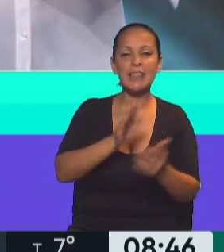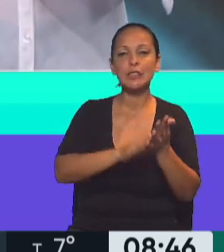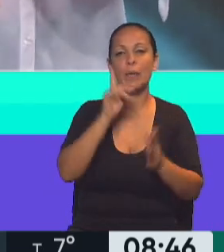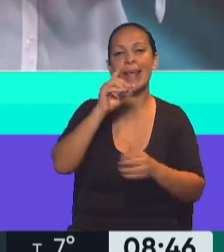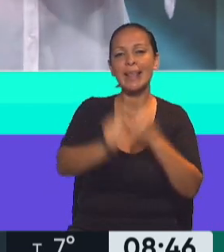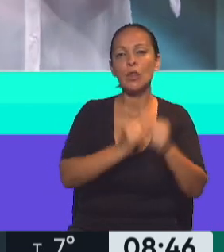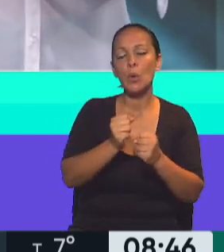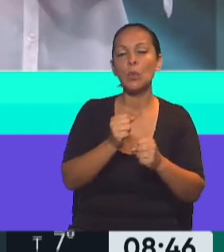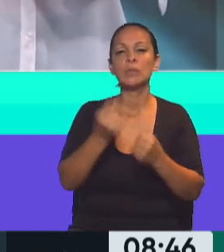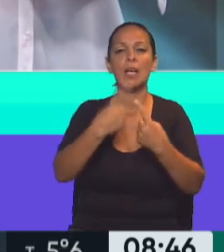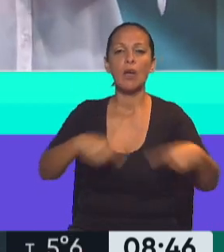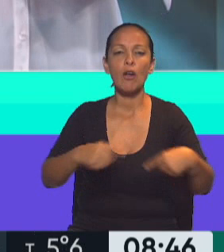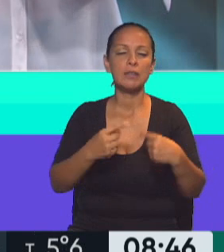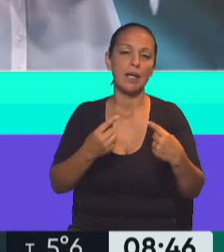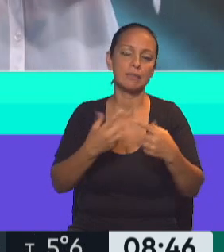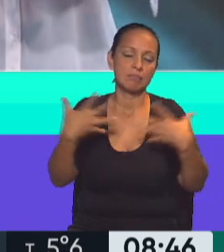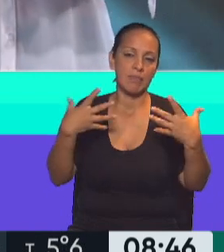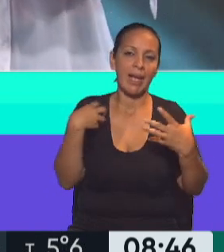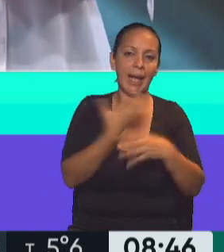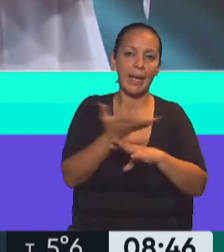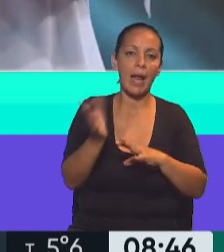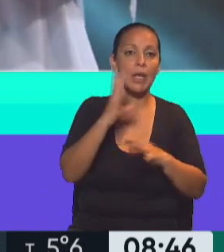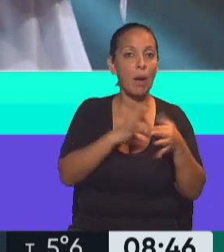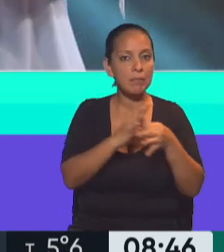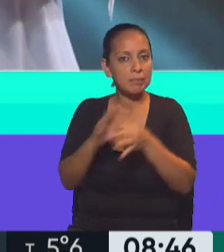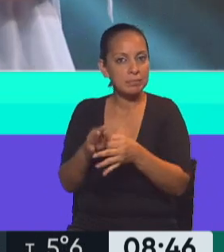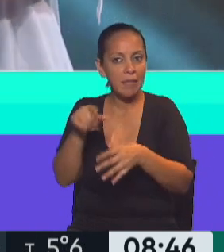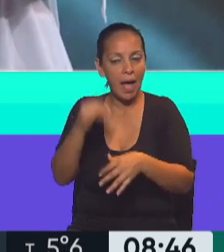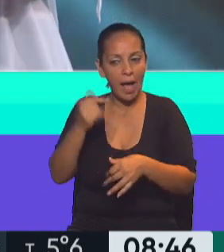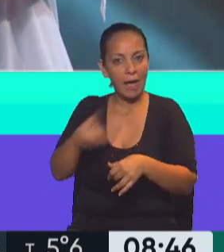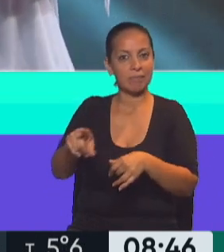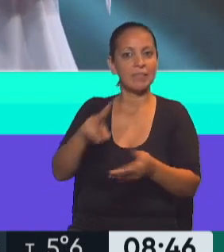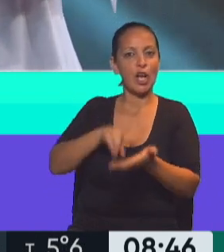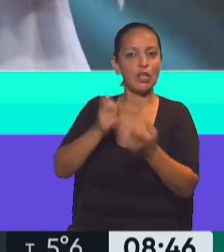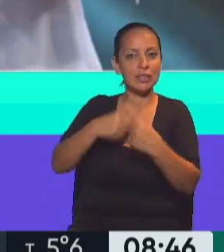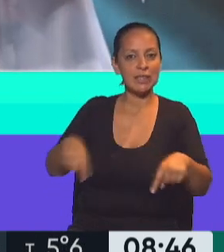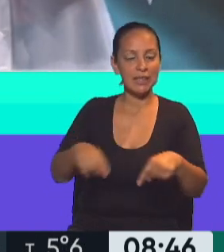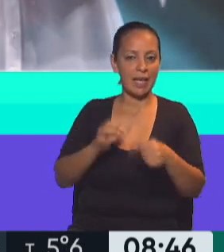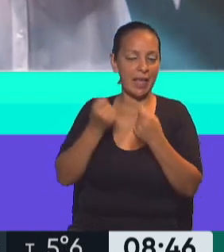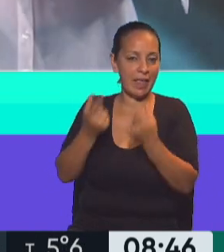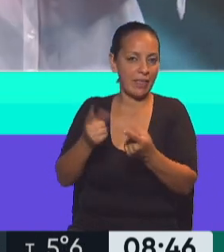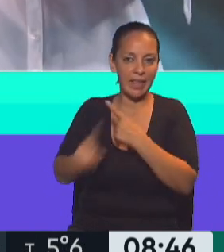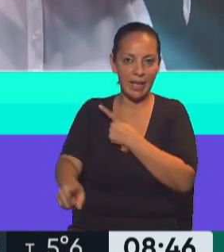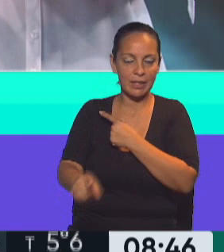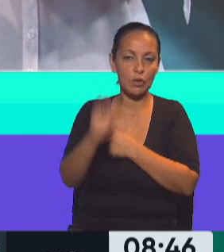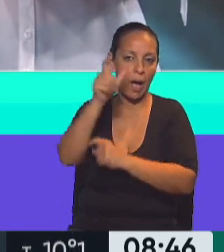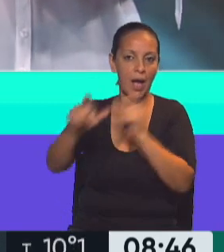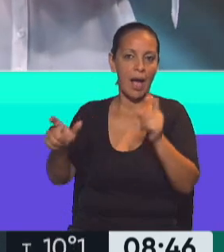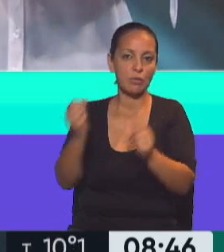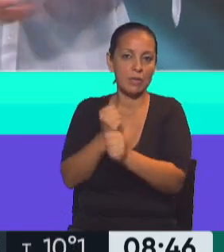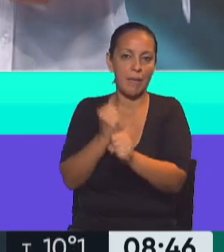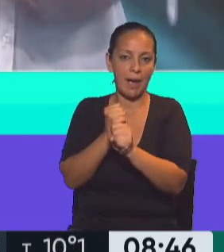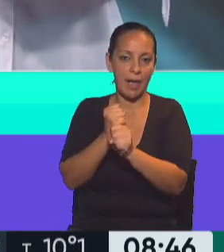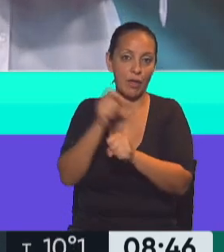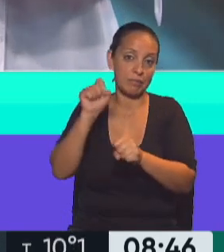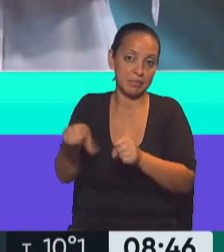más agregados macroeconómicos, tienen su correlato en este tipo de noticias que le afectan directamente a un trabajador, en este caso